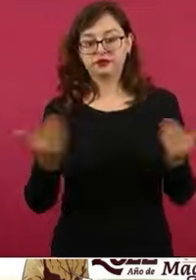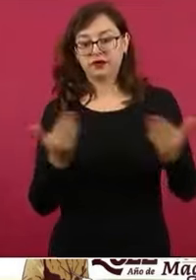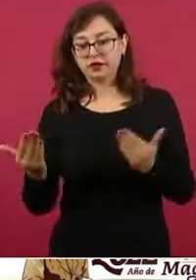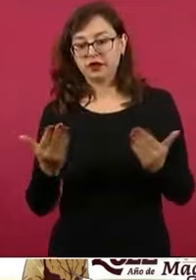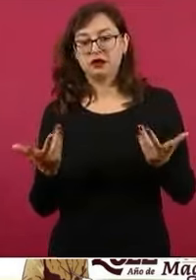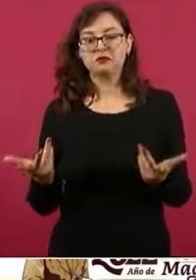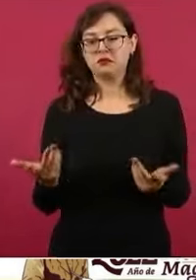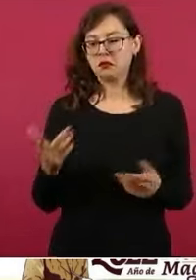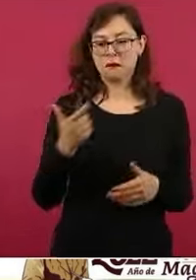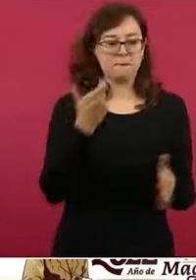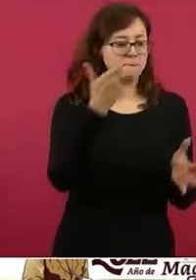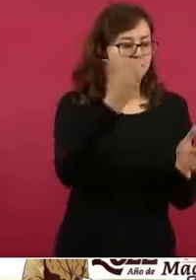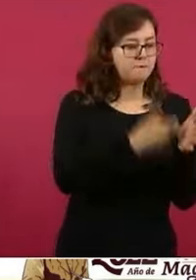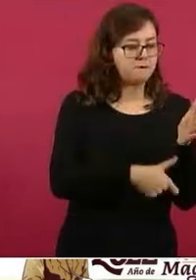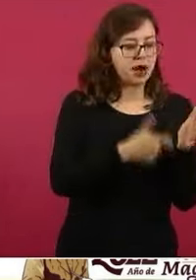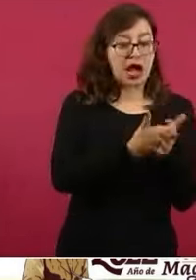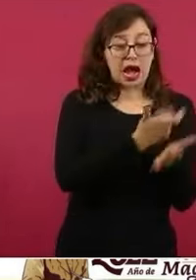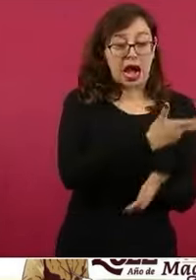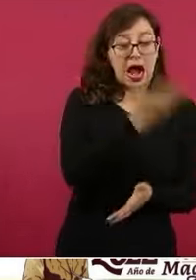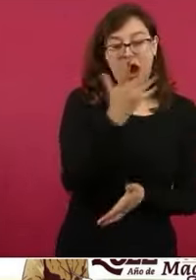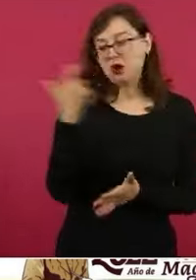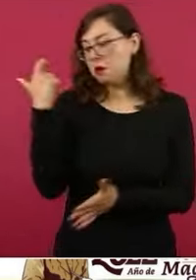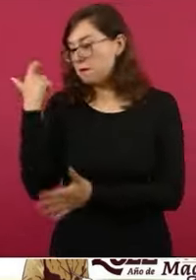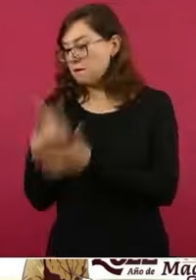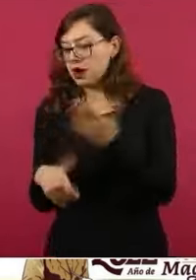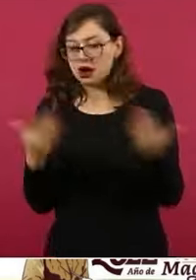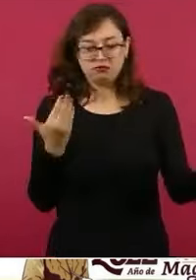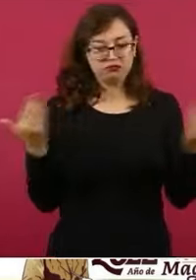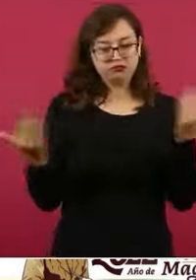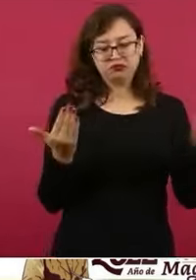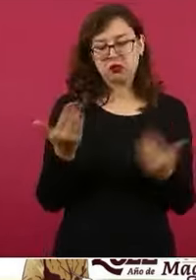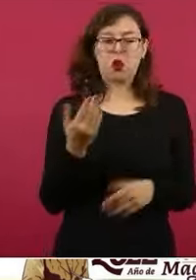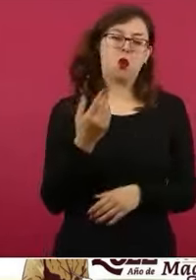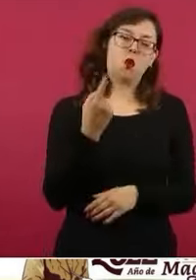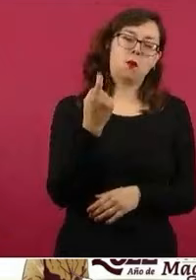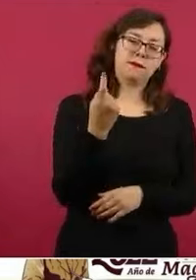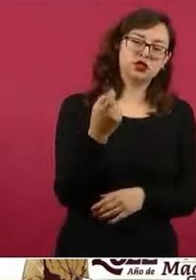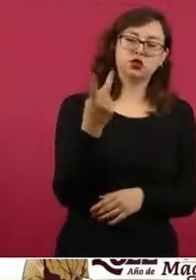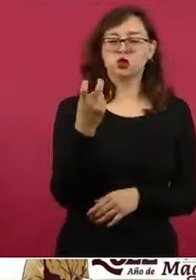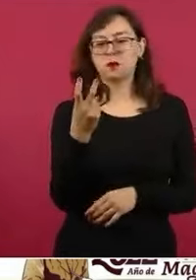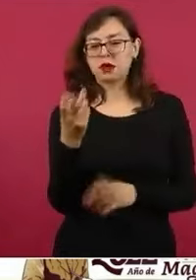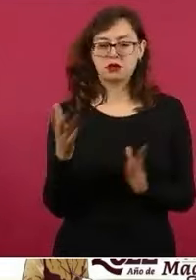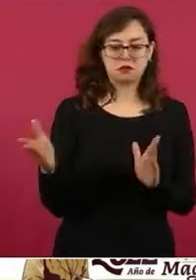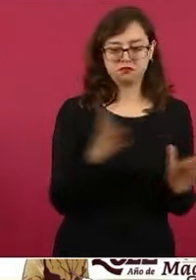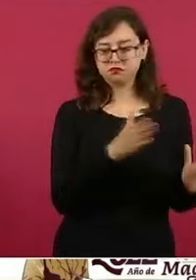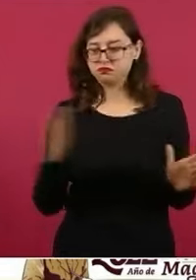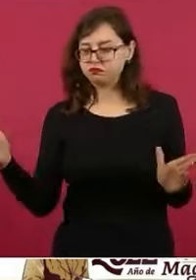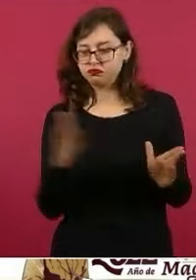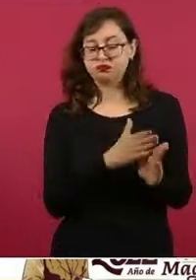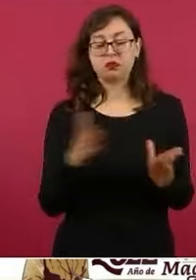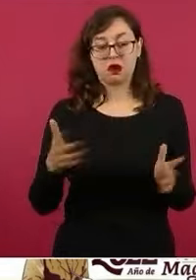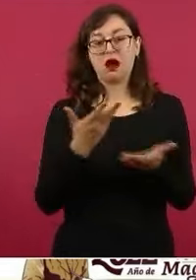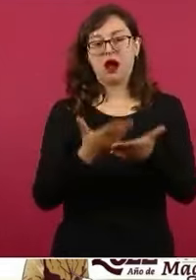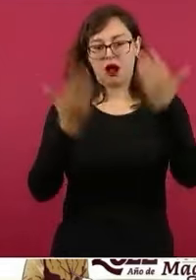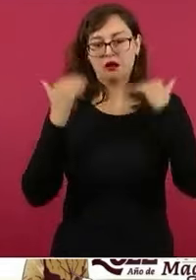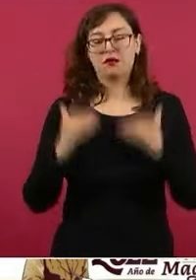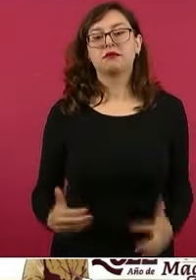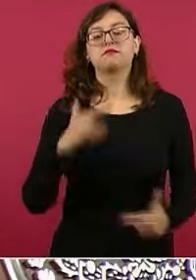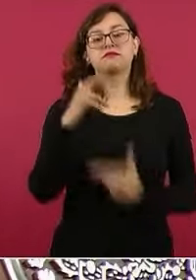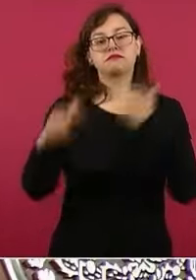contra el más caro, un peso con 7 centavos. Y vamos a ver ahora sí los extremos en cada una de las regiones.